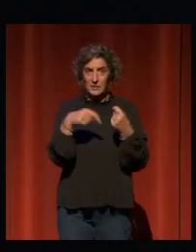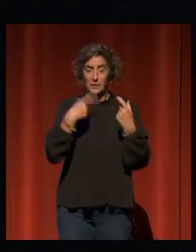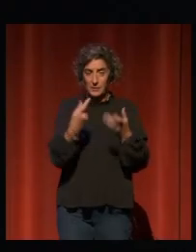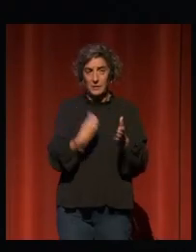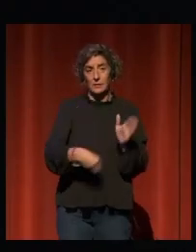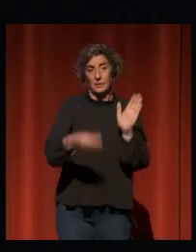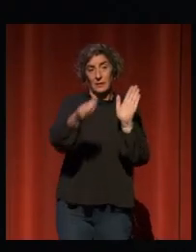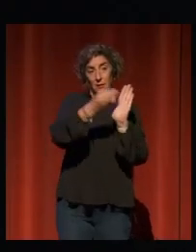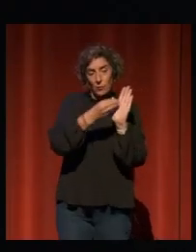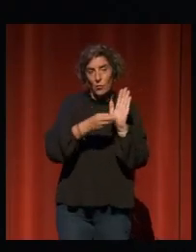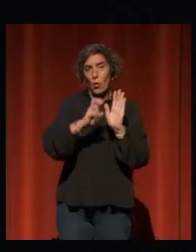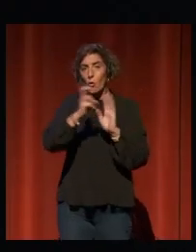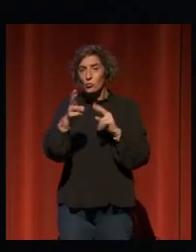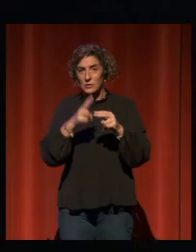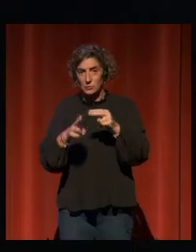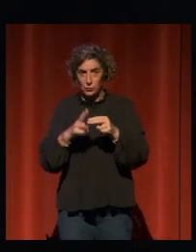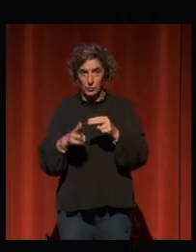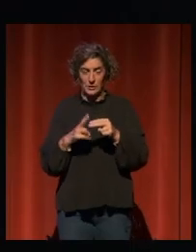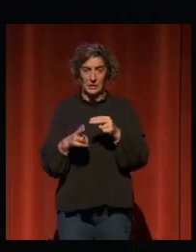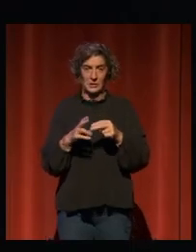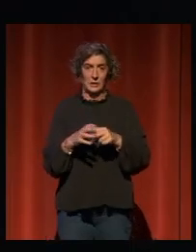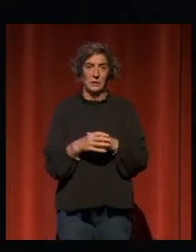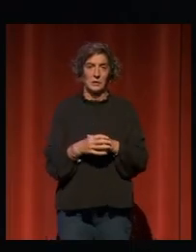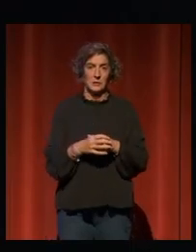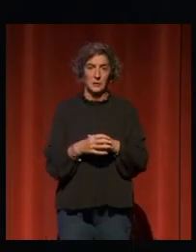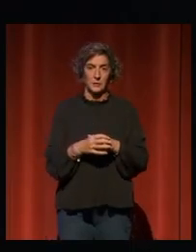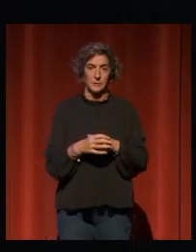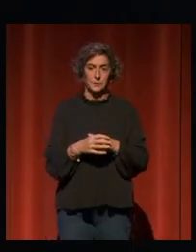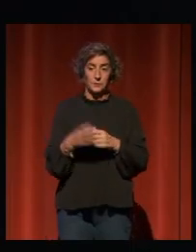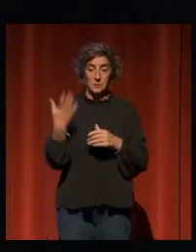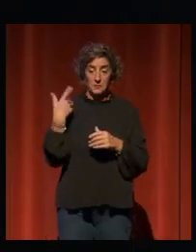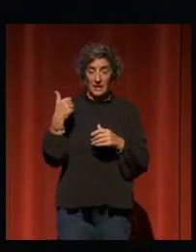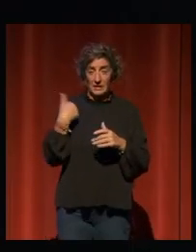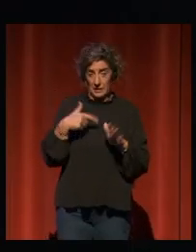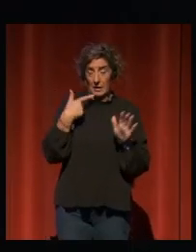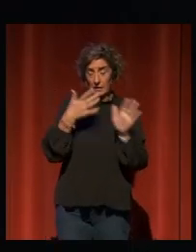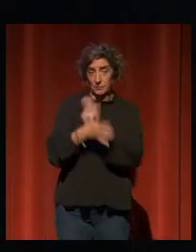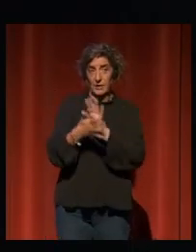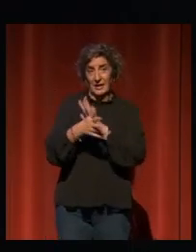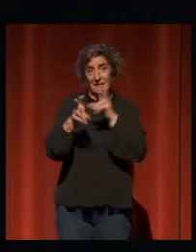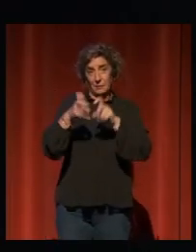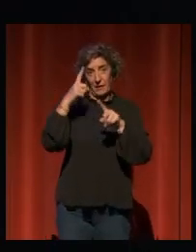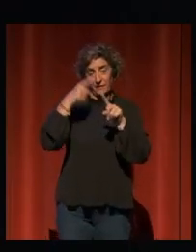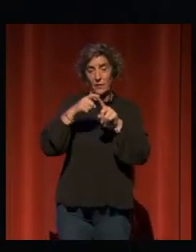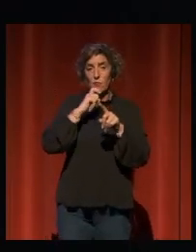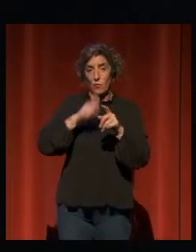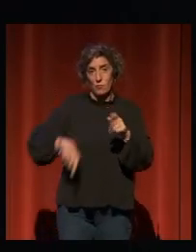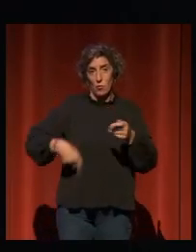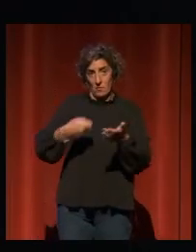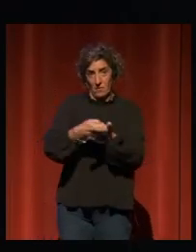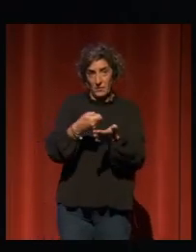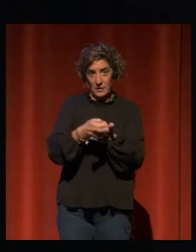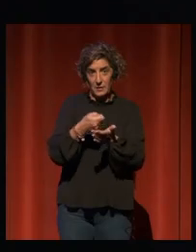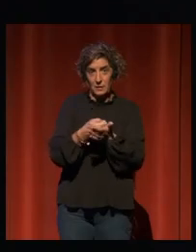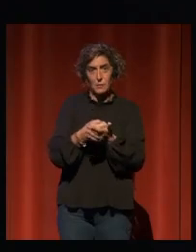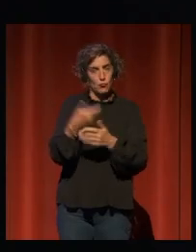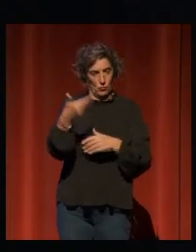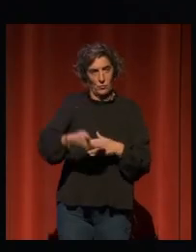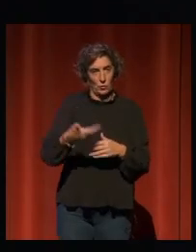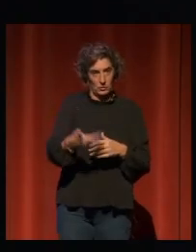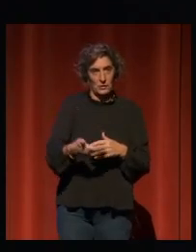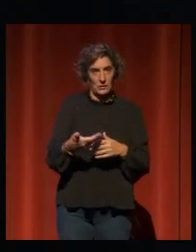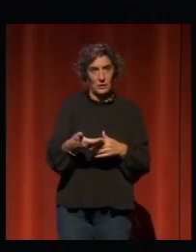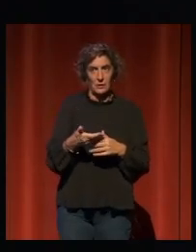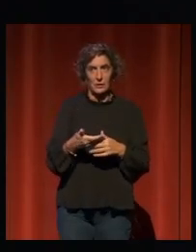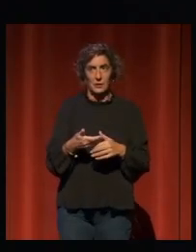eh he hablado de la parte de financiación esto es importante porque